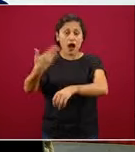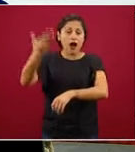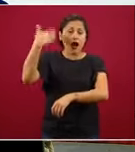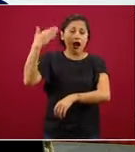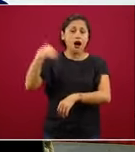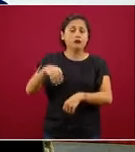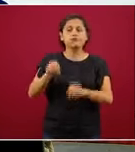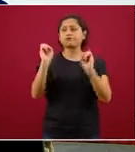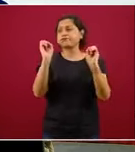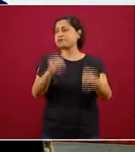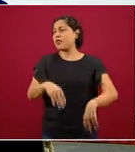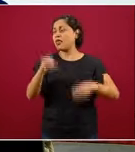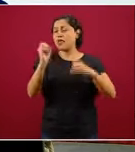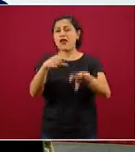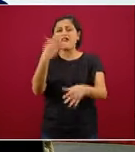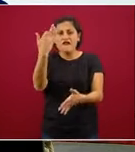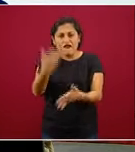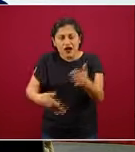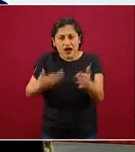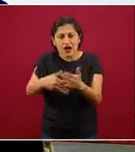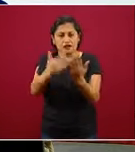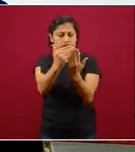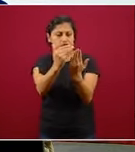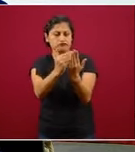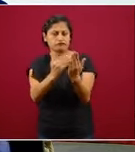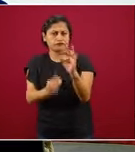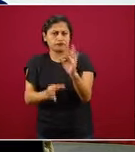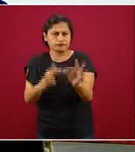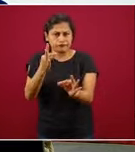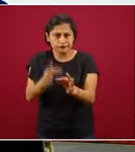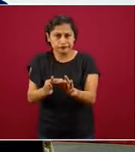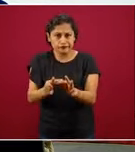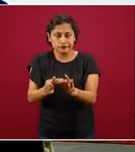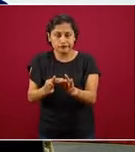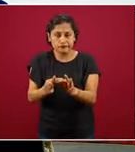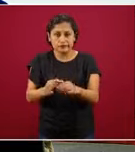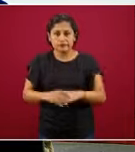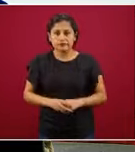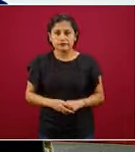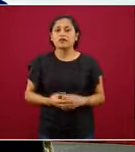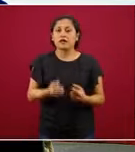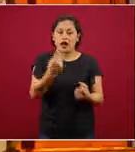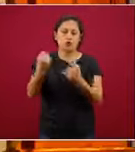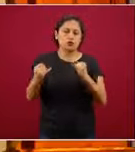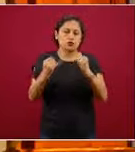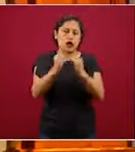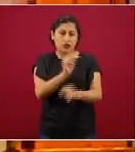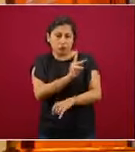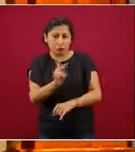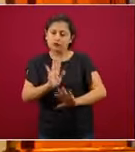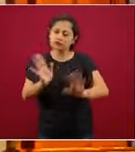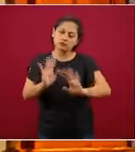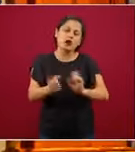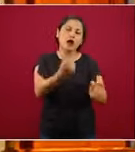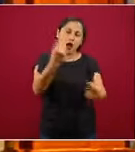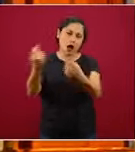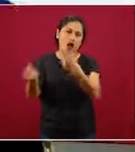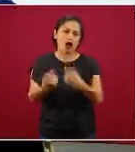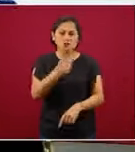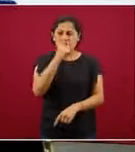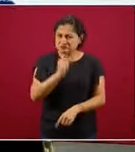muy aceitados, no estaban como funcionando adecuadamente. En algunas dependencias, no quiero decir que en todas, en algunas dependencias